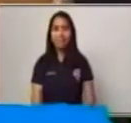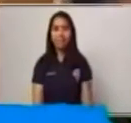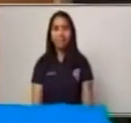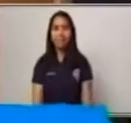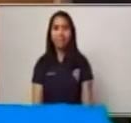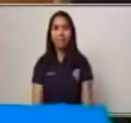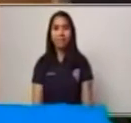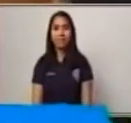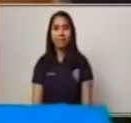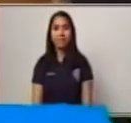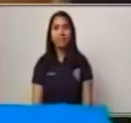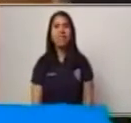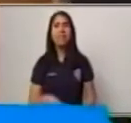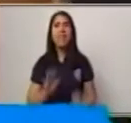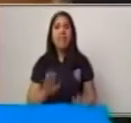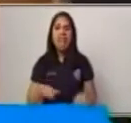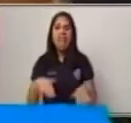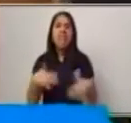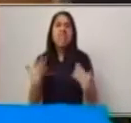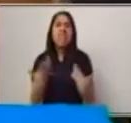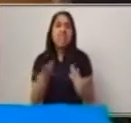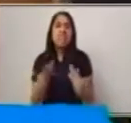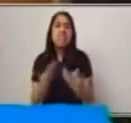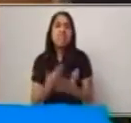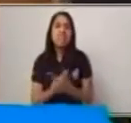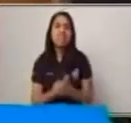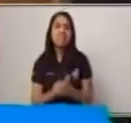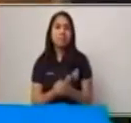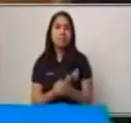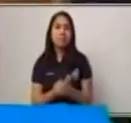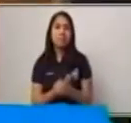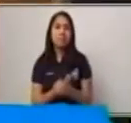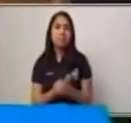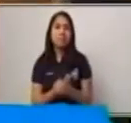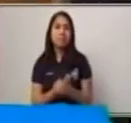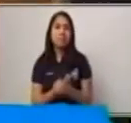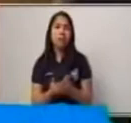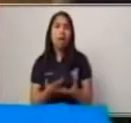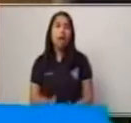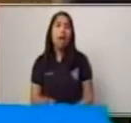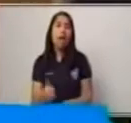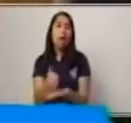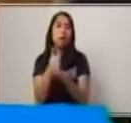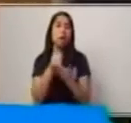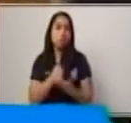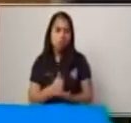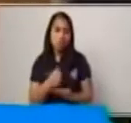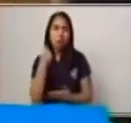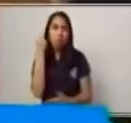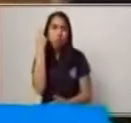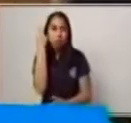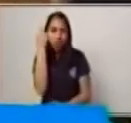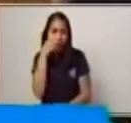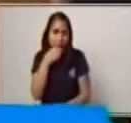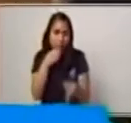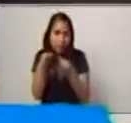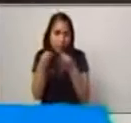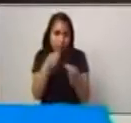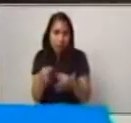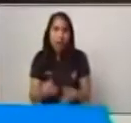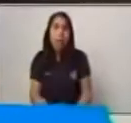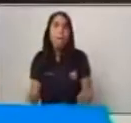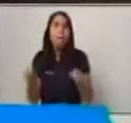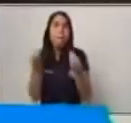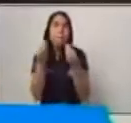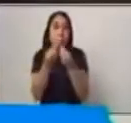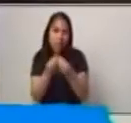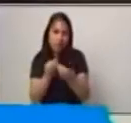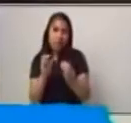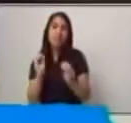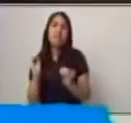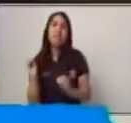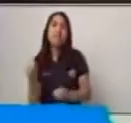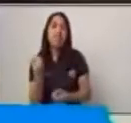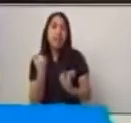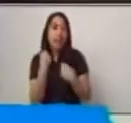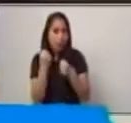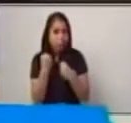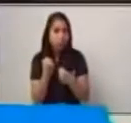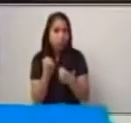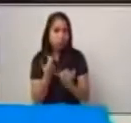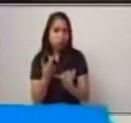sujeto. Es decir, se describe, puede ser la acción o lo que está realizando el sujeto en ese